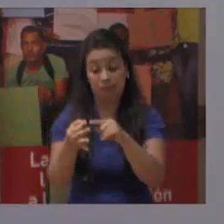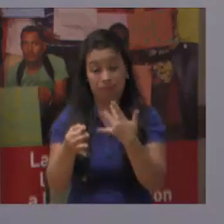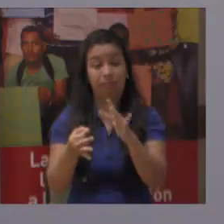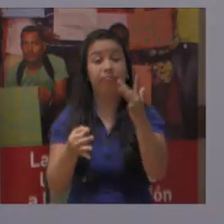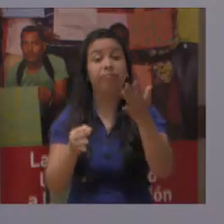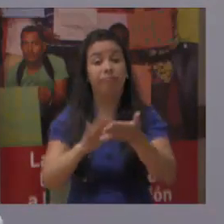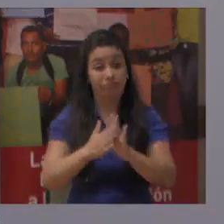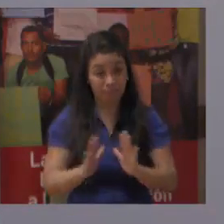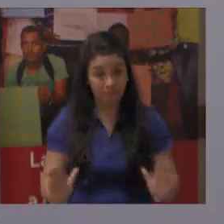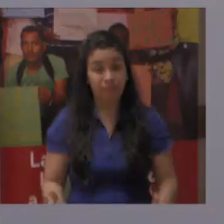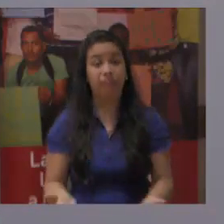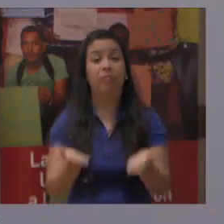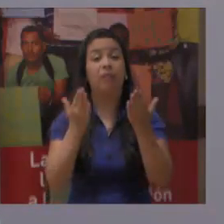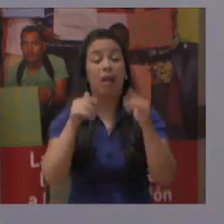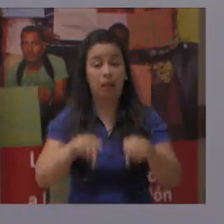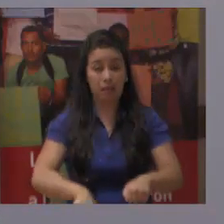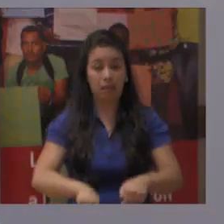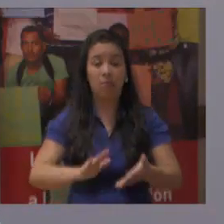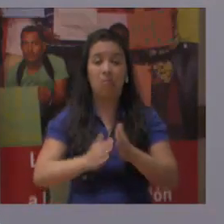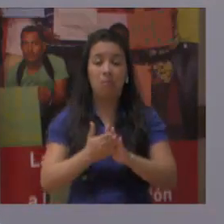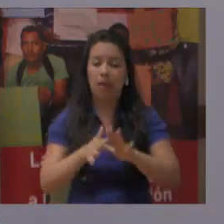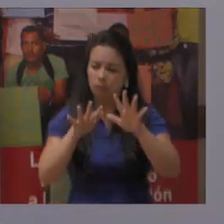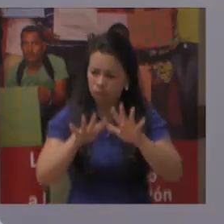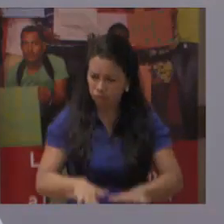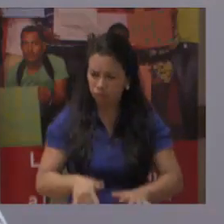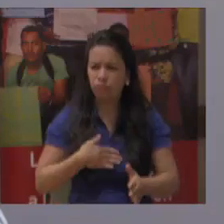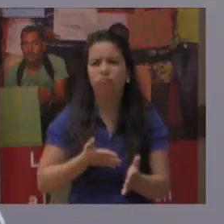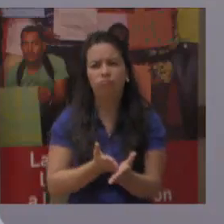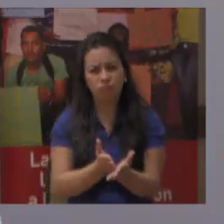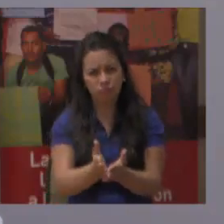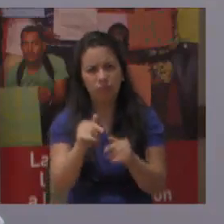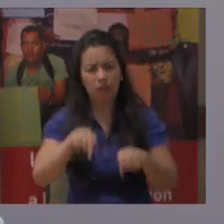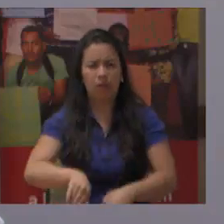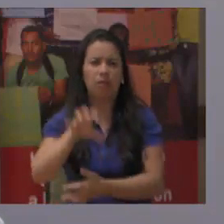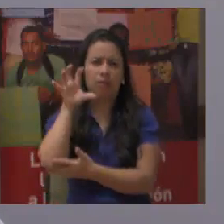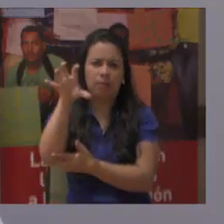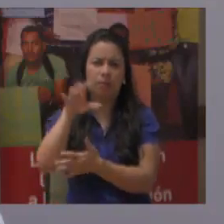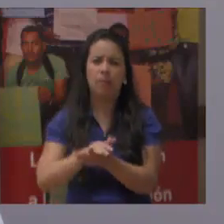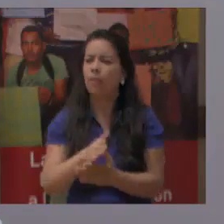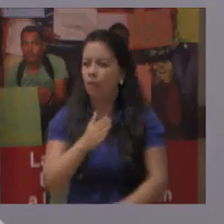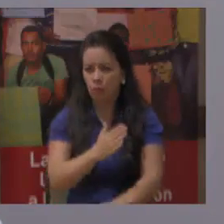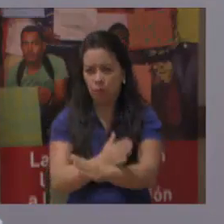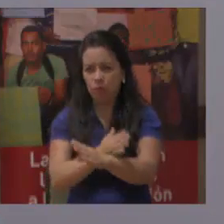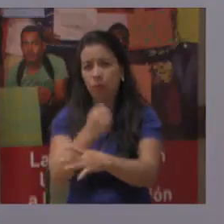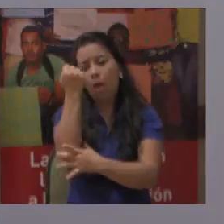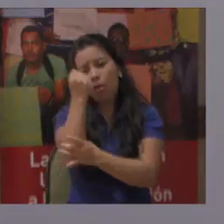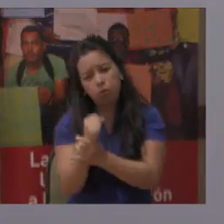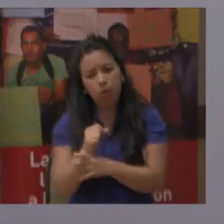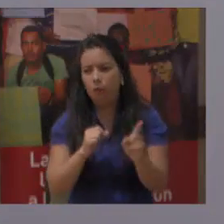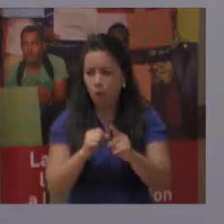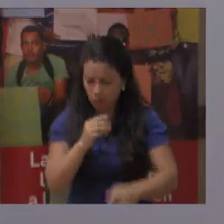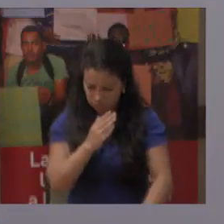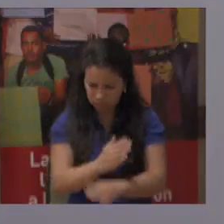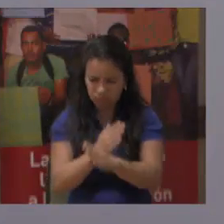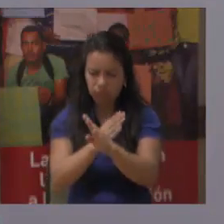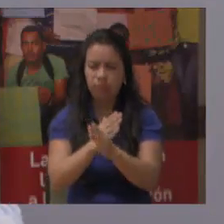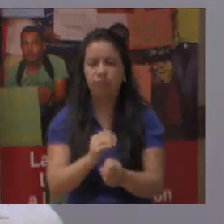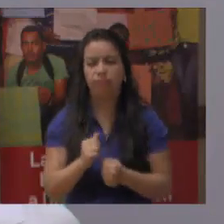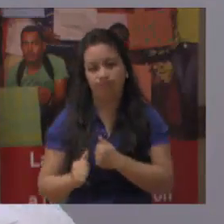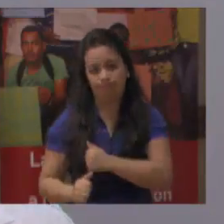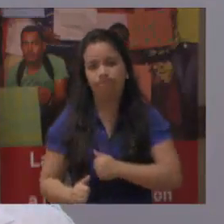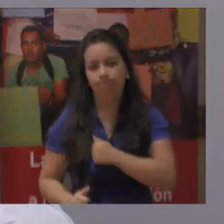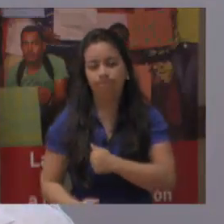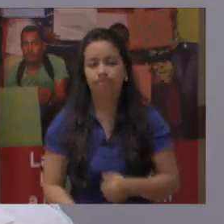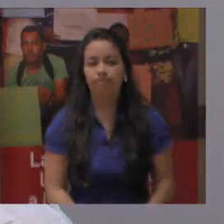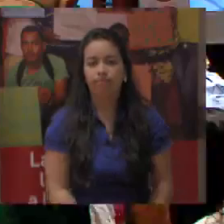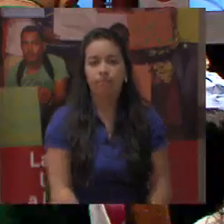para lograr una paz sostenible y duradera en nuestro país. Entonces, sigan como van, no se dejen desviar del camino.